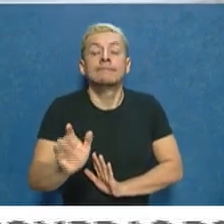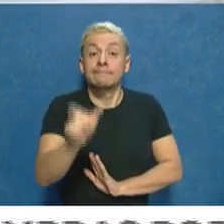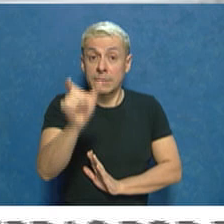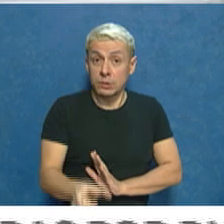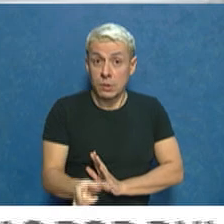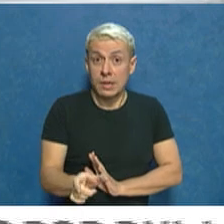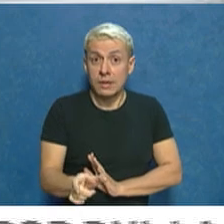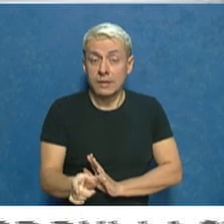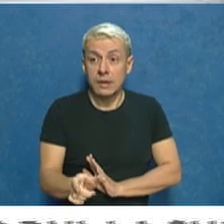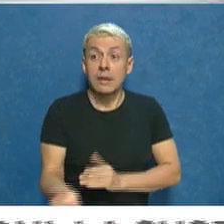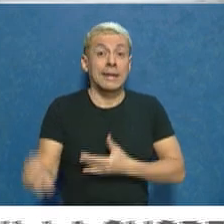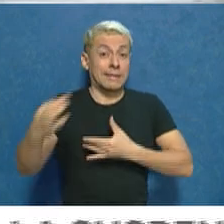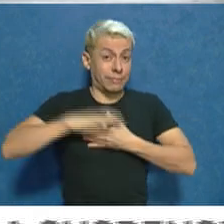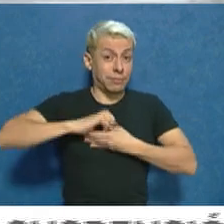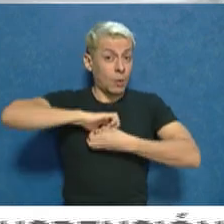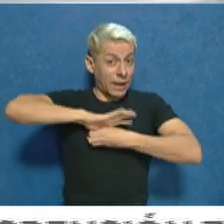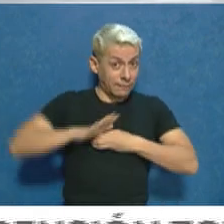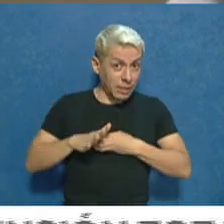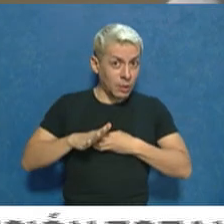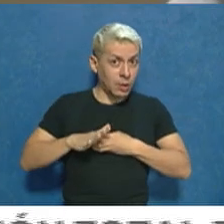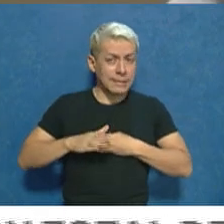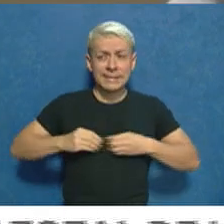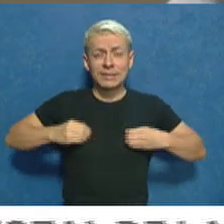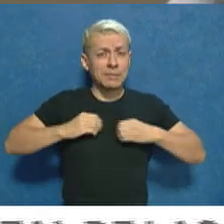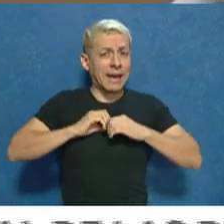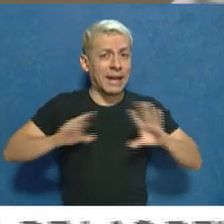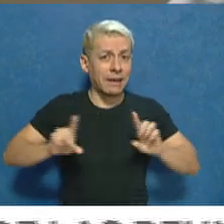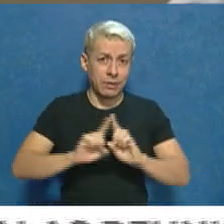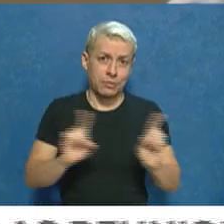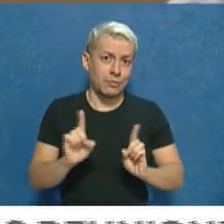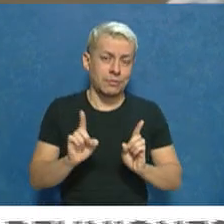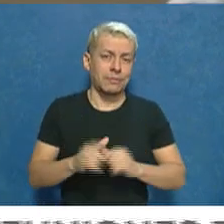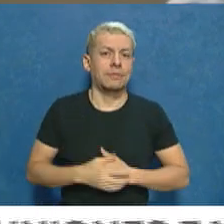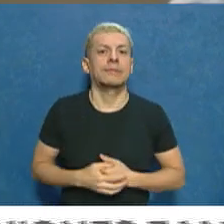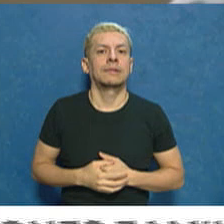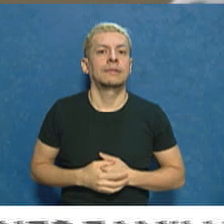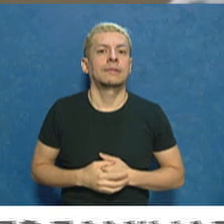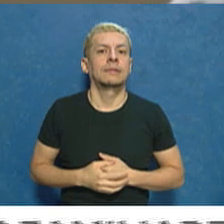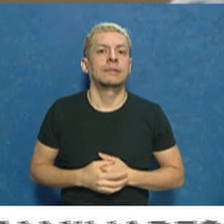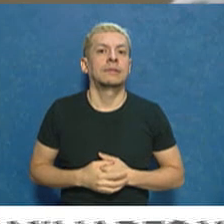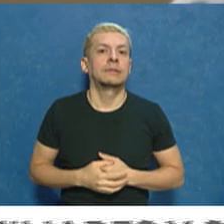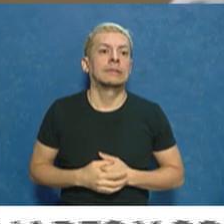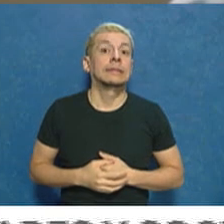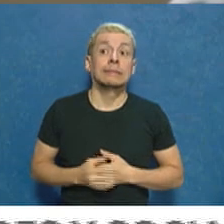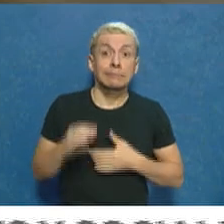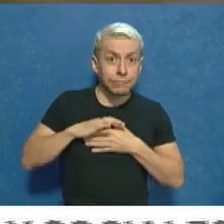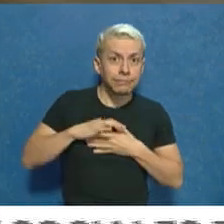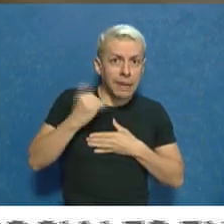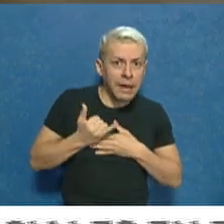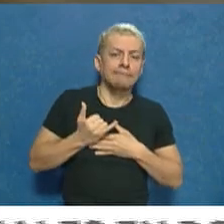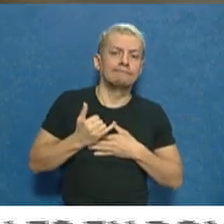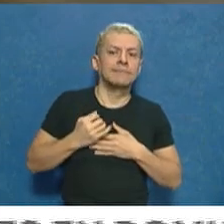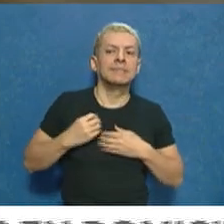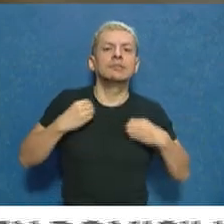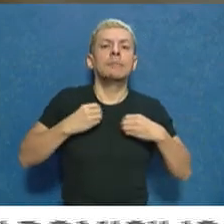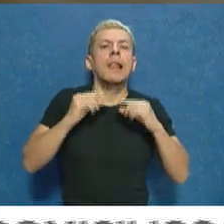persona tenga una infección por COVID-19 o, si en caso de que se infecte, su infección sea mucho más leve. Se aplican